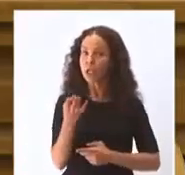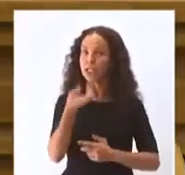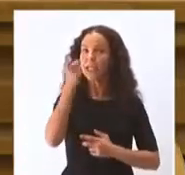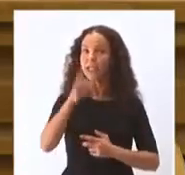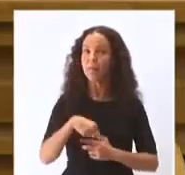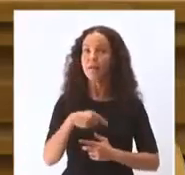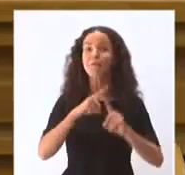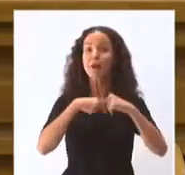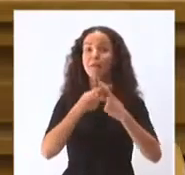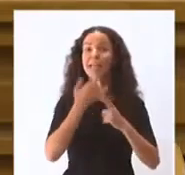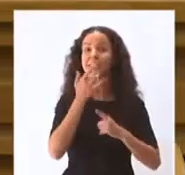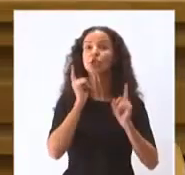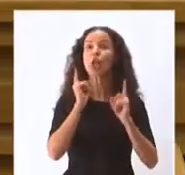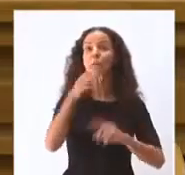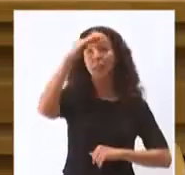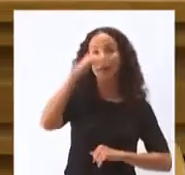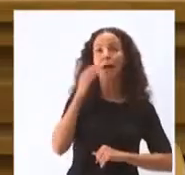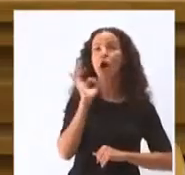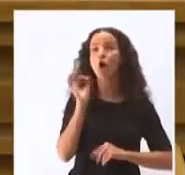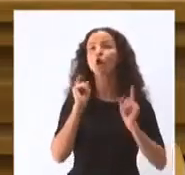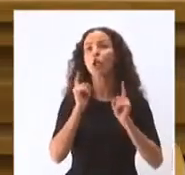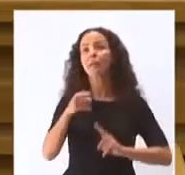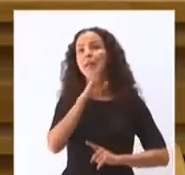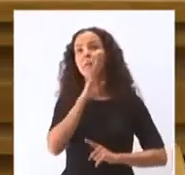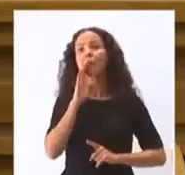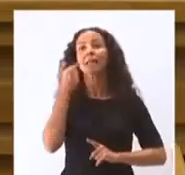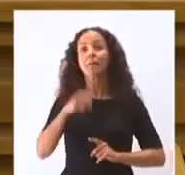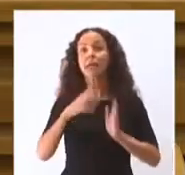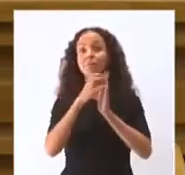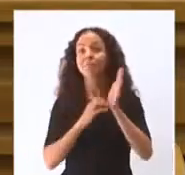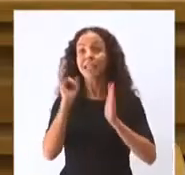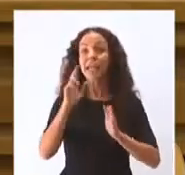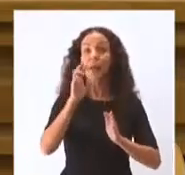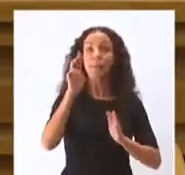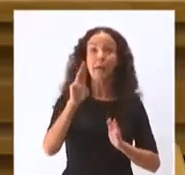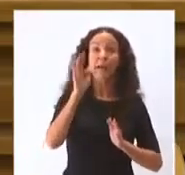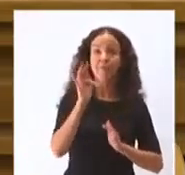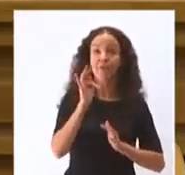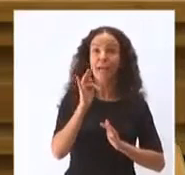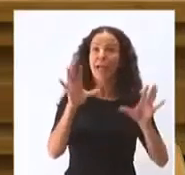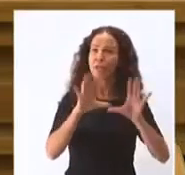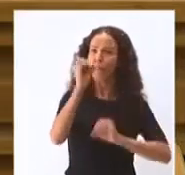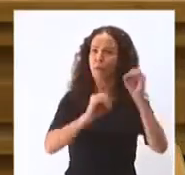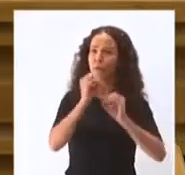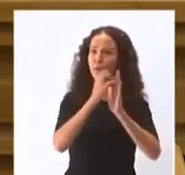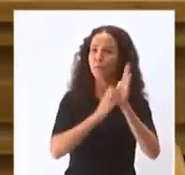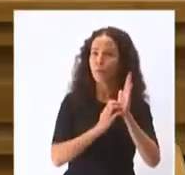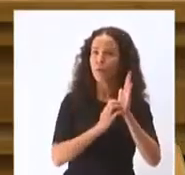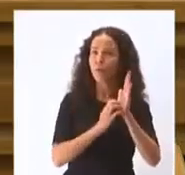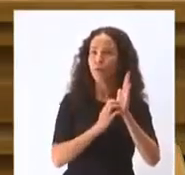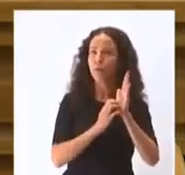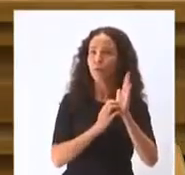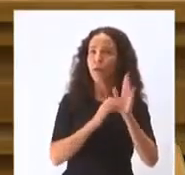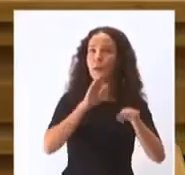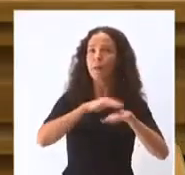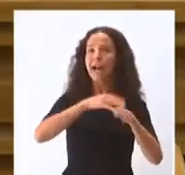monoparentales vamos a probar una deducción también en el irpf del 10% de las cantidades satisfechas por el